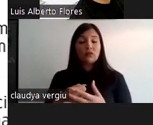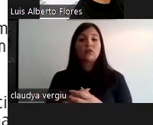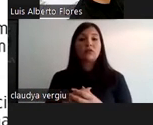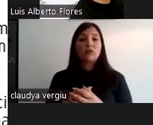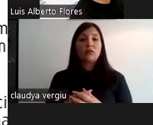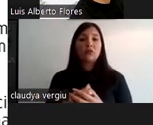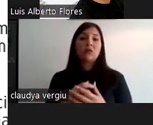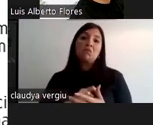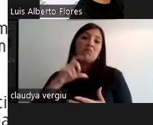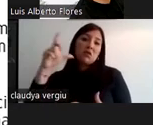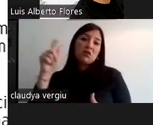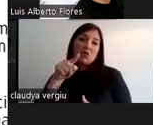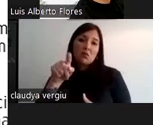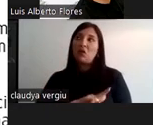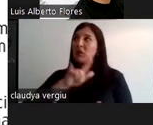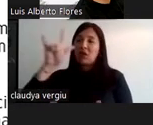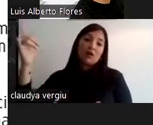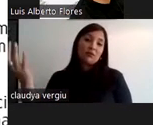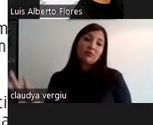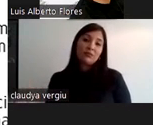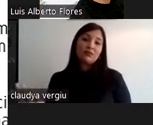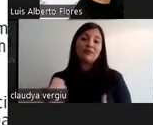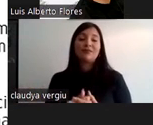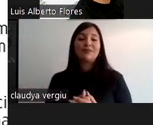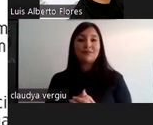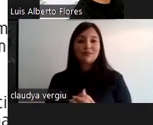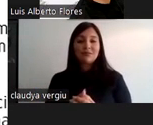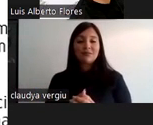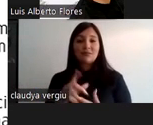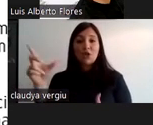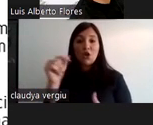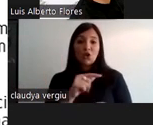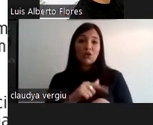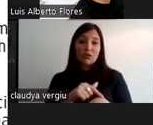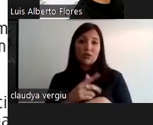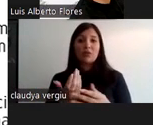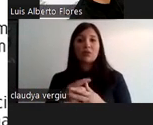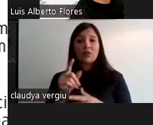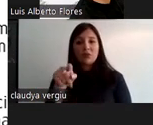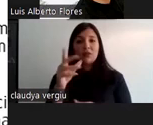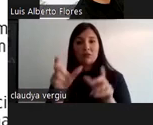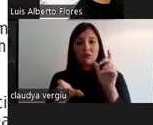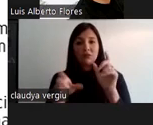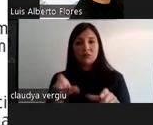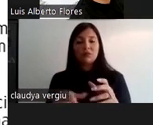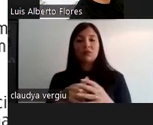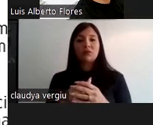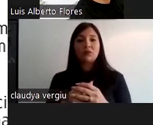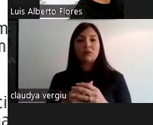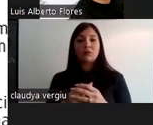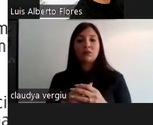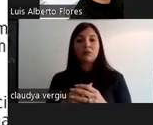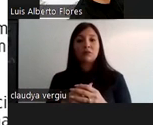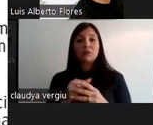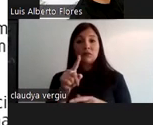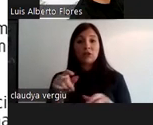mayor intención de predisposición de predisposición a viajar a corto plazo tendrían las personas es de esta